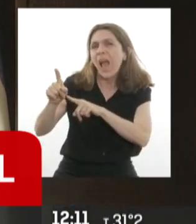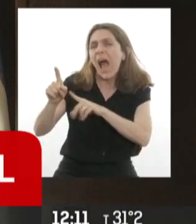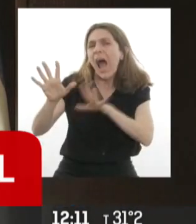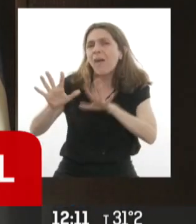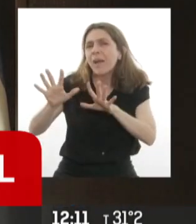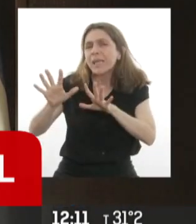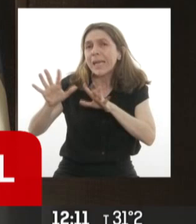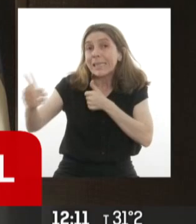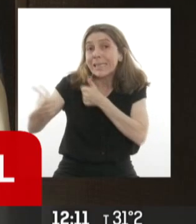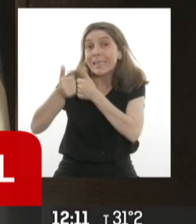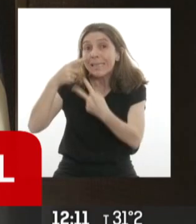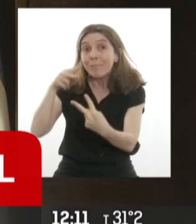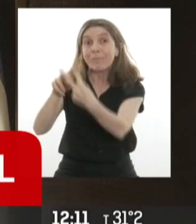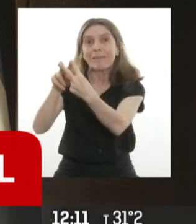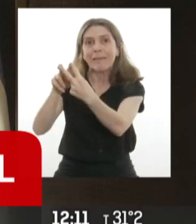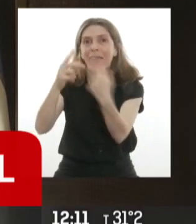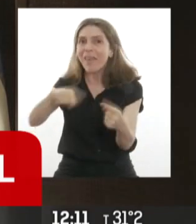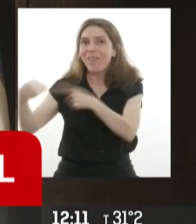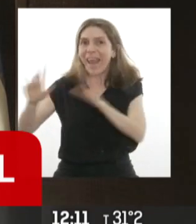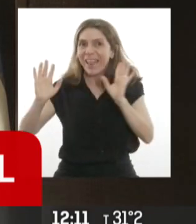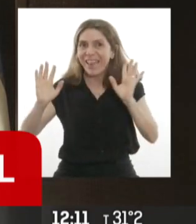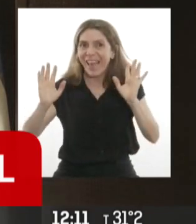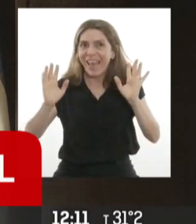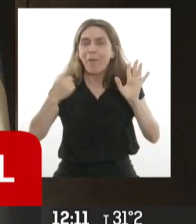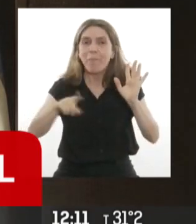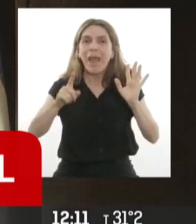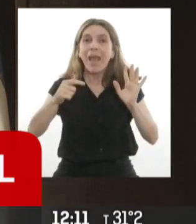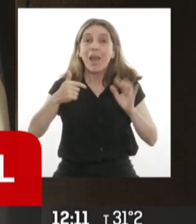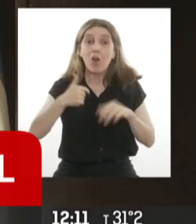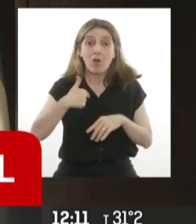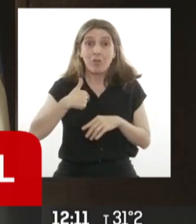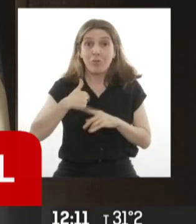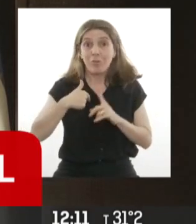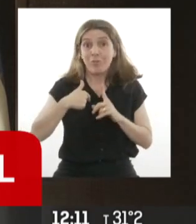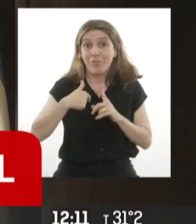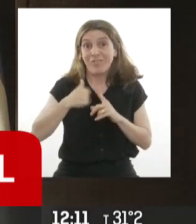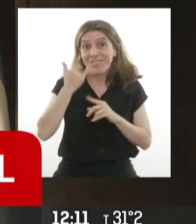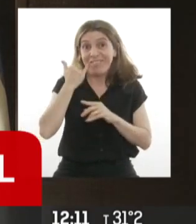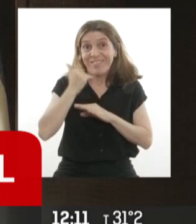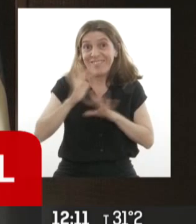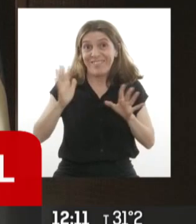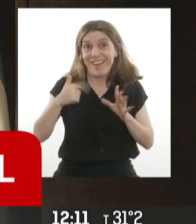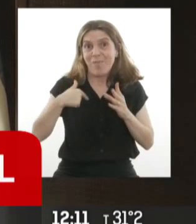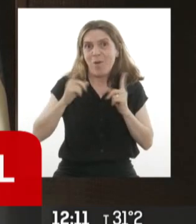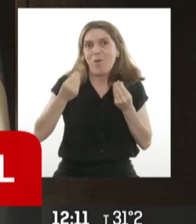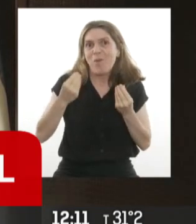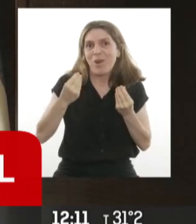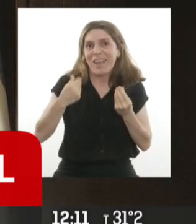personalmente. Pero con Alicia me pasó, y hoy lo confirmo, por lo que fue su